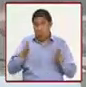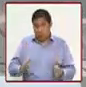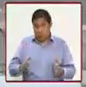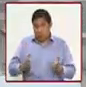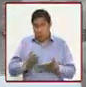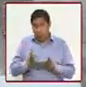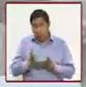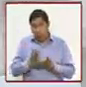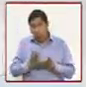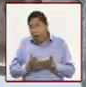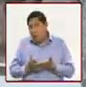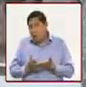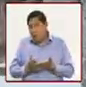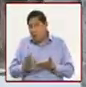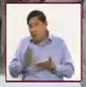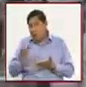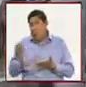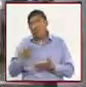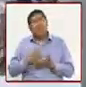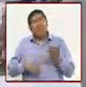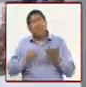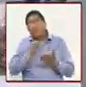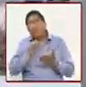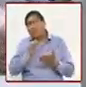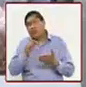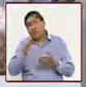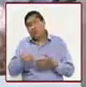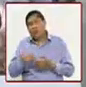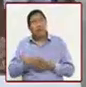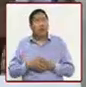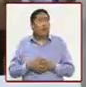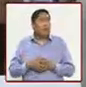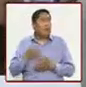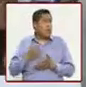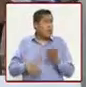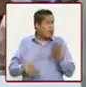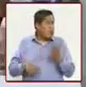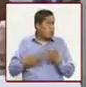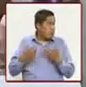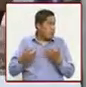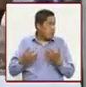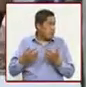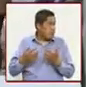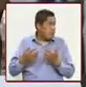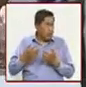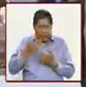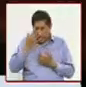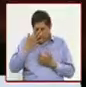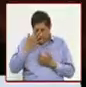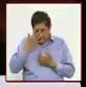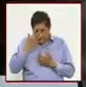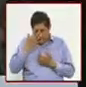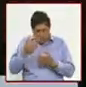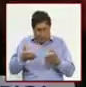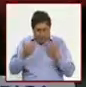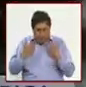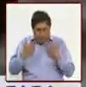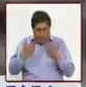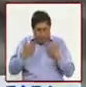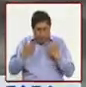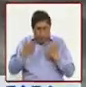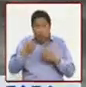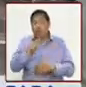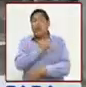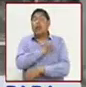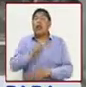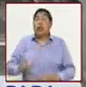ocupan parte de la acera. Y ¿qué haría falta acá, señora? Lo que haría falta es que venga el